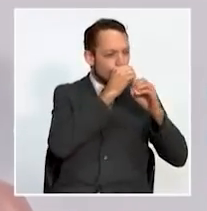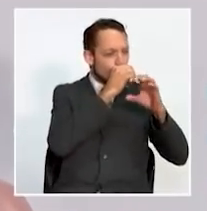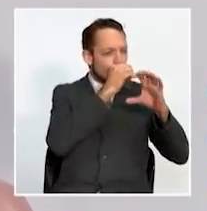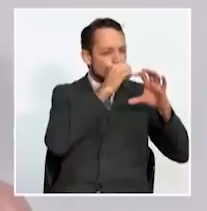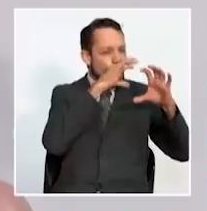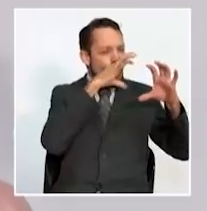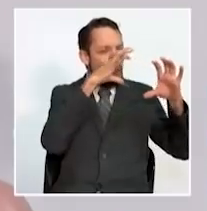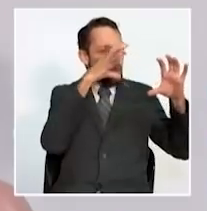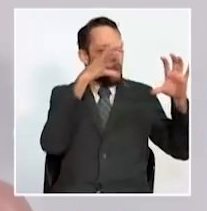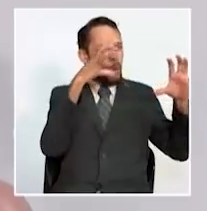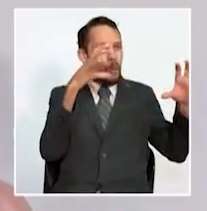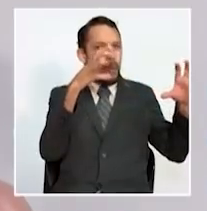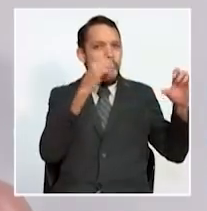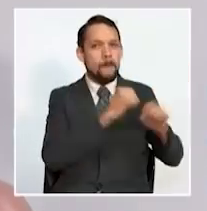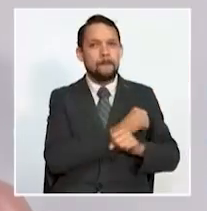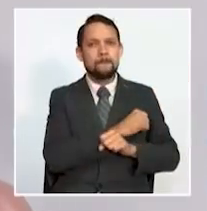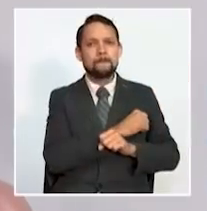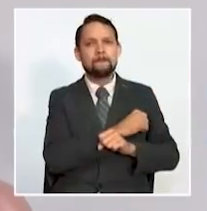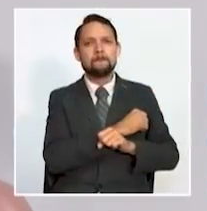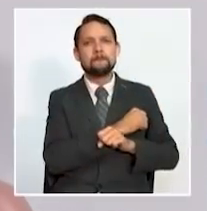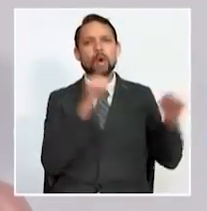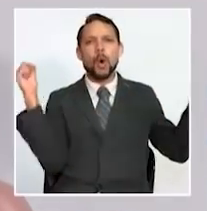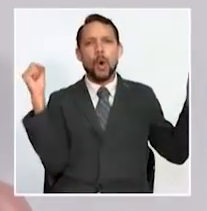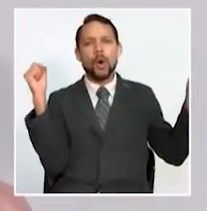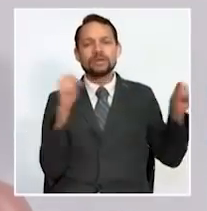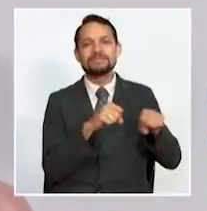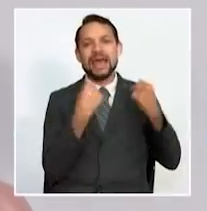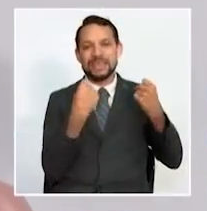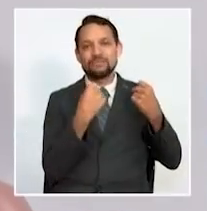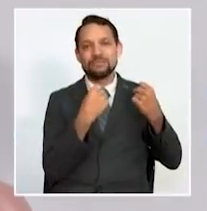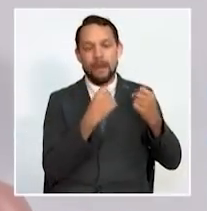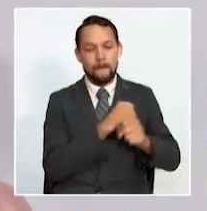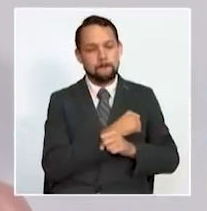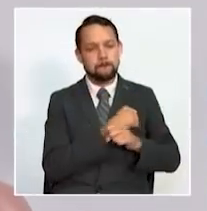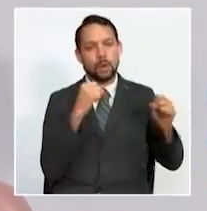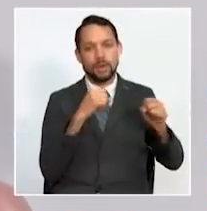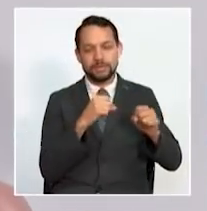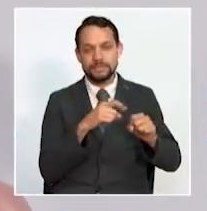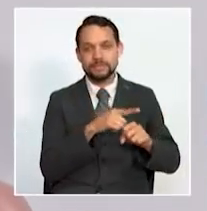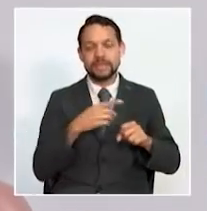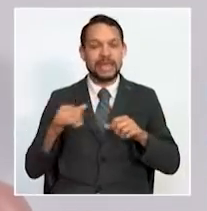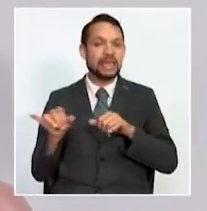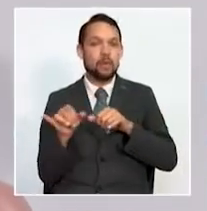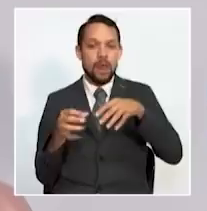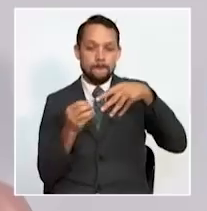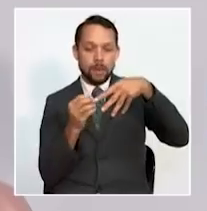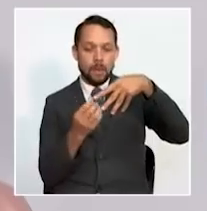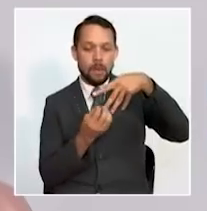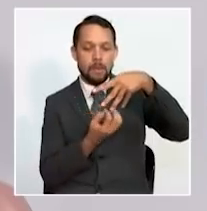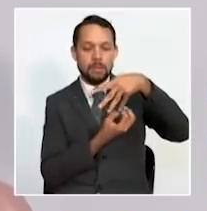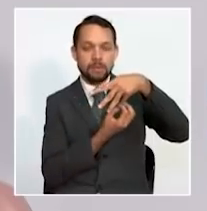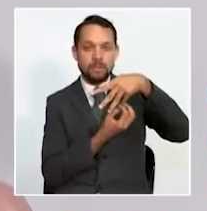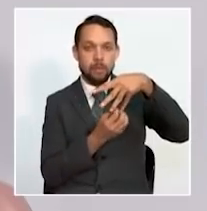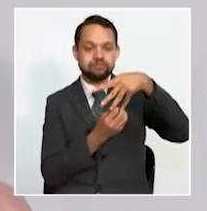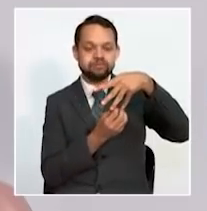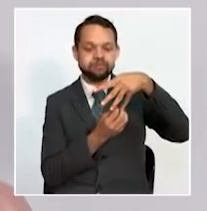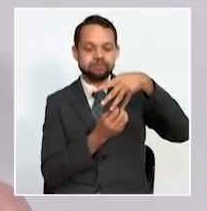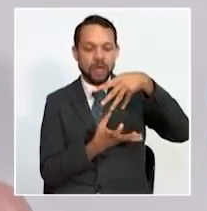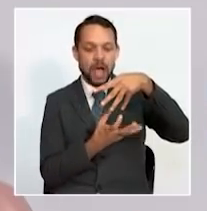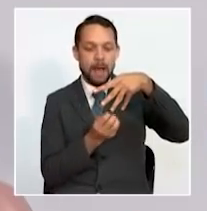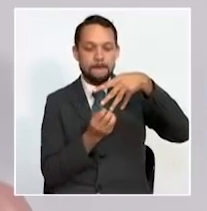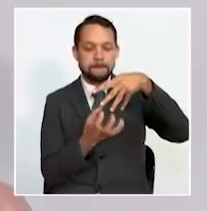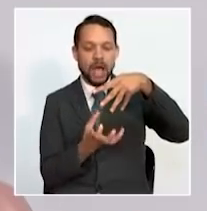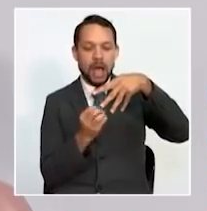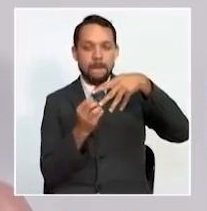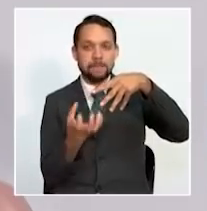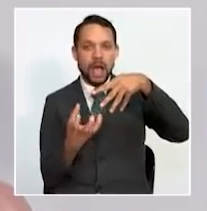al final ¿qué pasa? La bombita se estalla. Resulta que el alvéolo se infla tanto que se revienta y se empiezan a